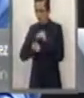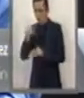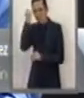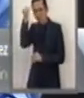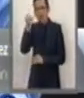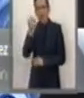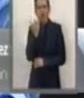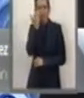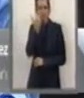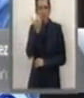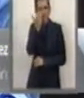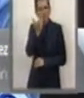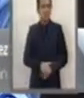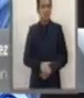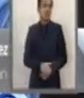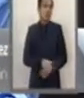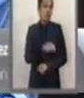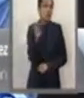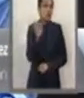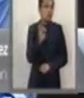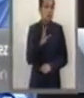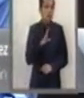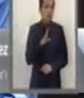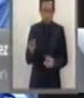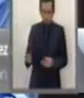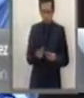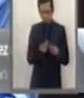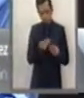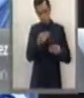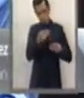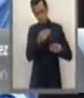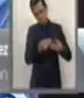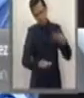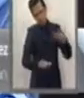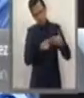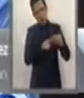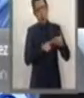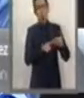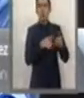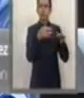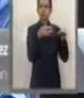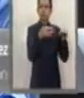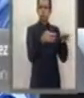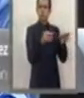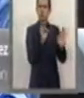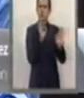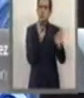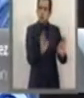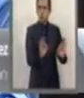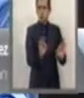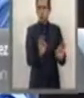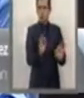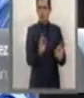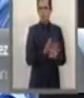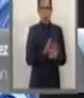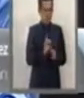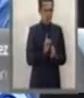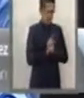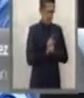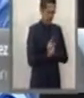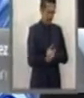documento cuyo soporte corresponde a la fórmula virgen y por ende auténtica, pero en